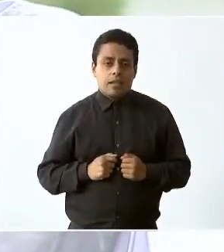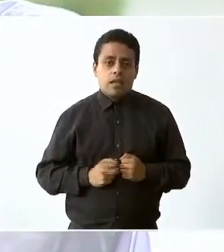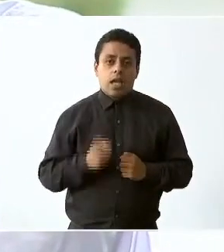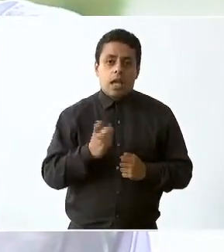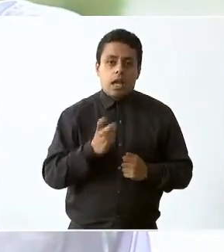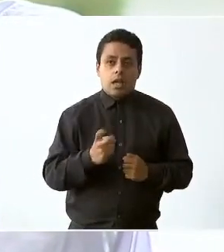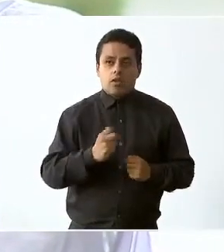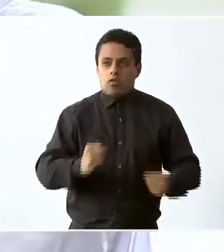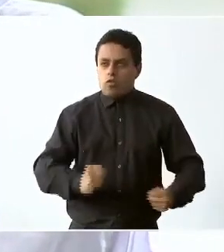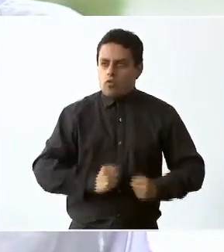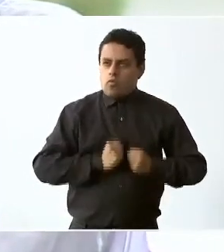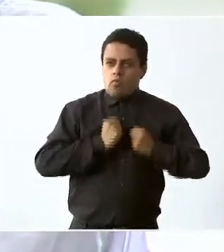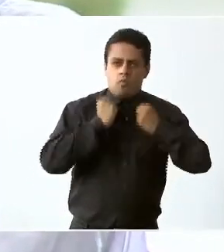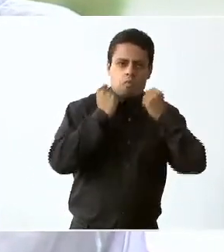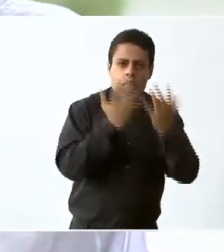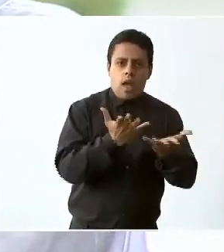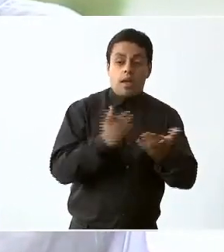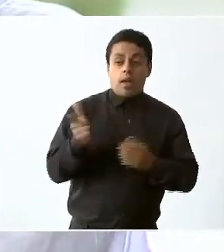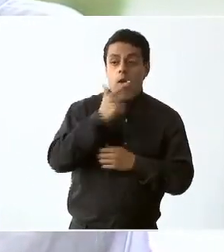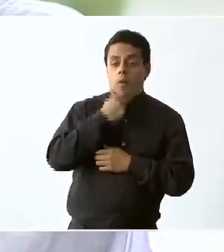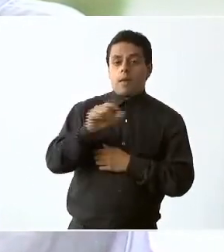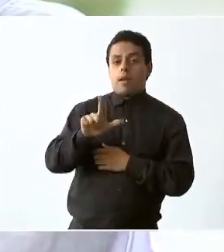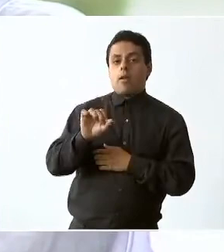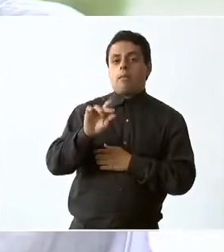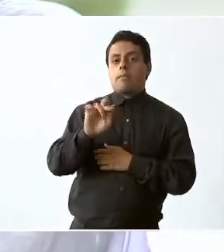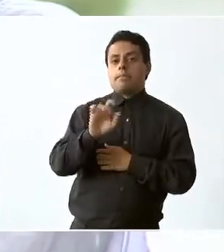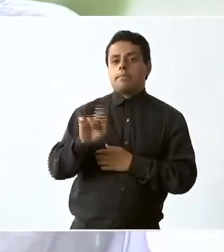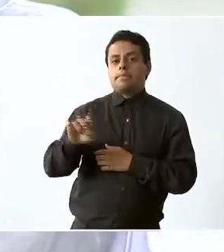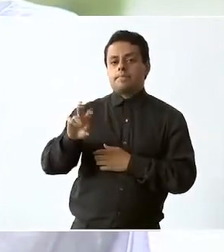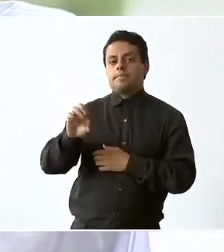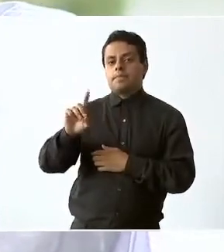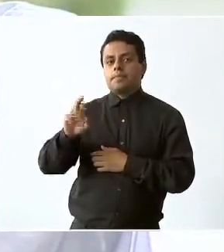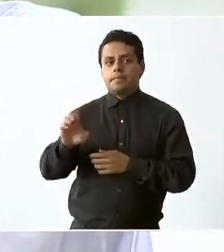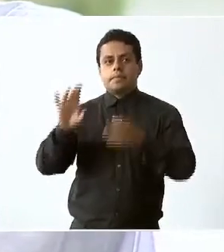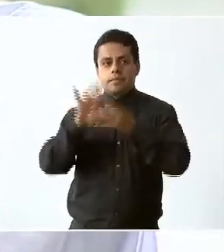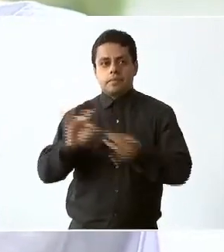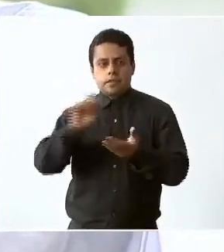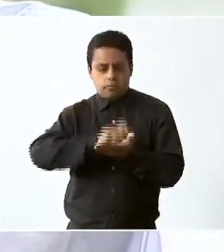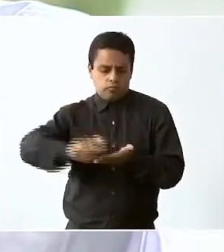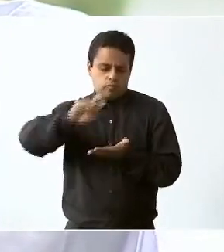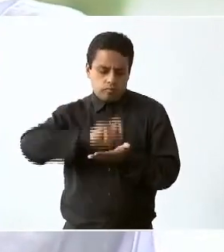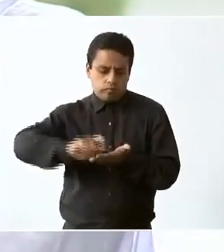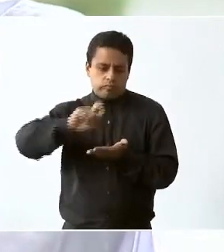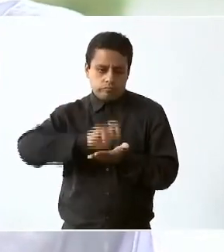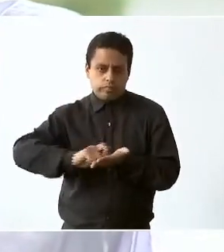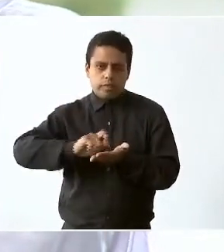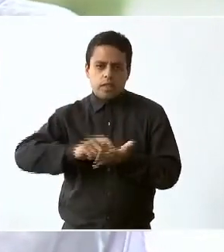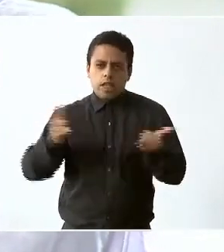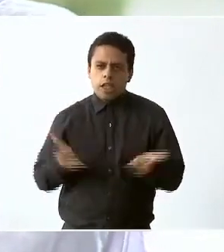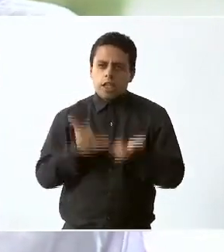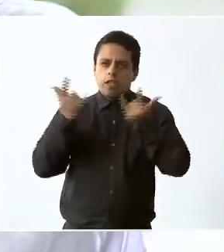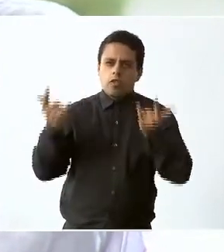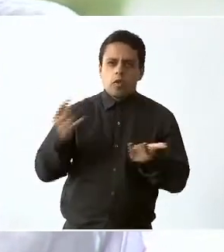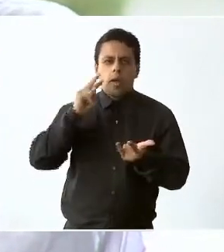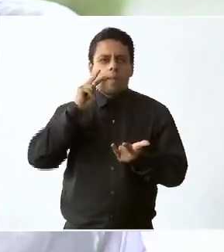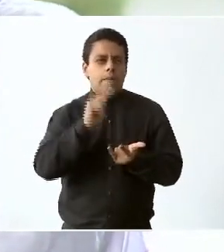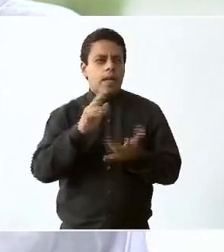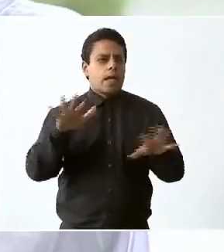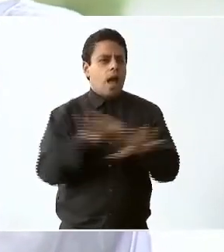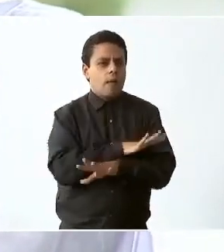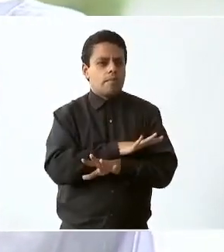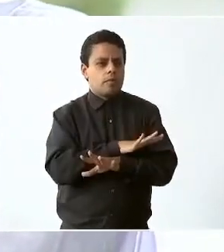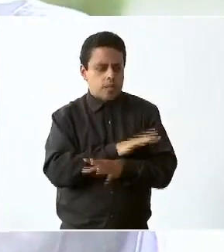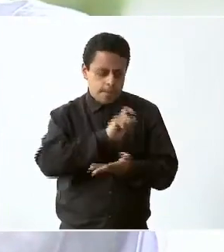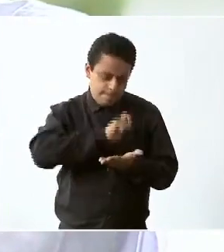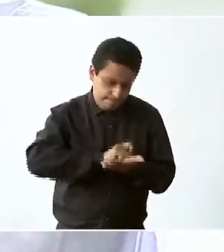que se encarnó en las palabras de Lope Velarde en La suave patria, cuando vio su historia amenazada y